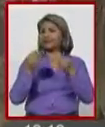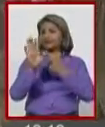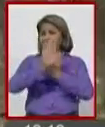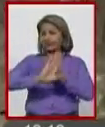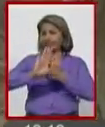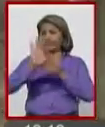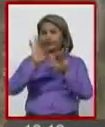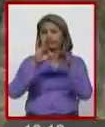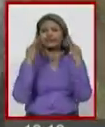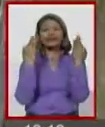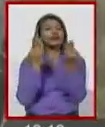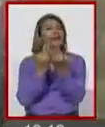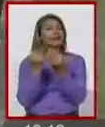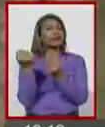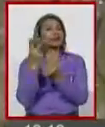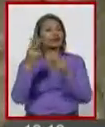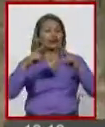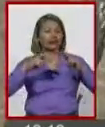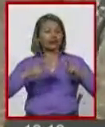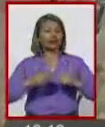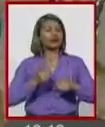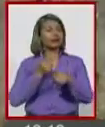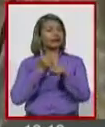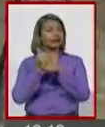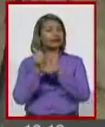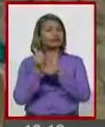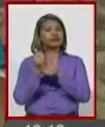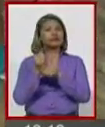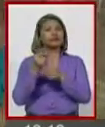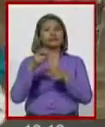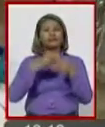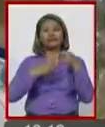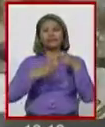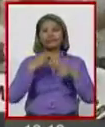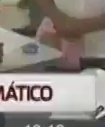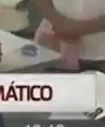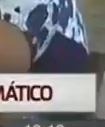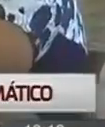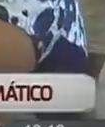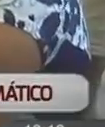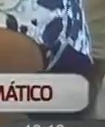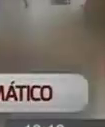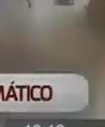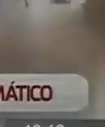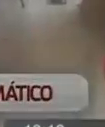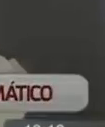salió en defensa de su familiar. Ambos son investigados por el delito de lesiones graves.